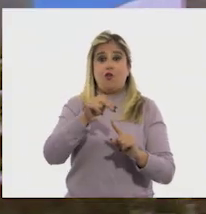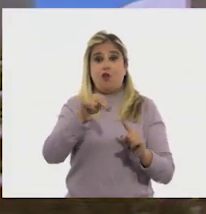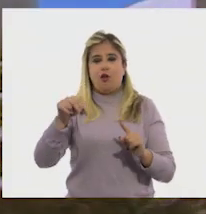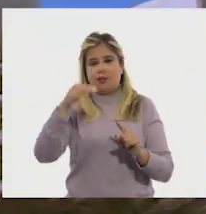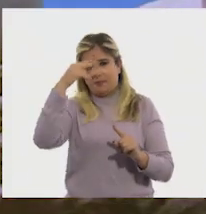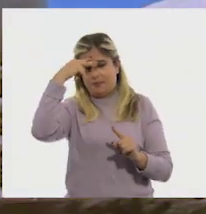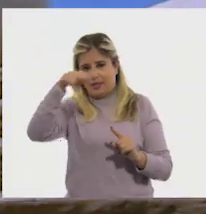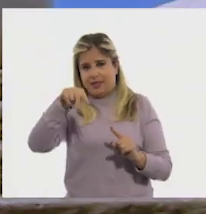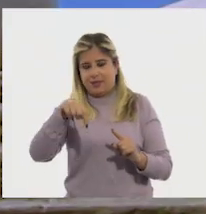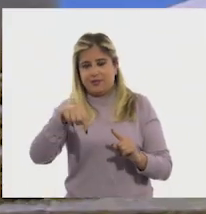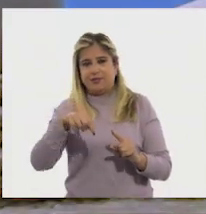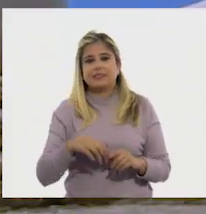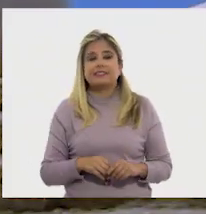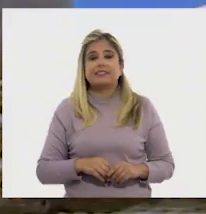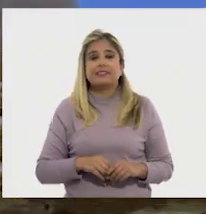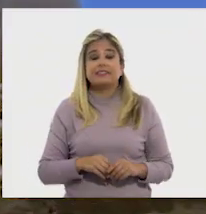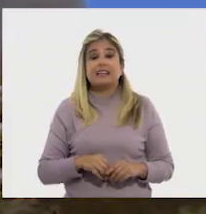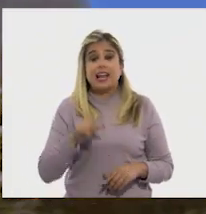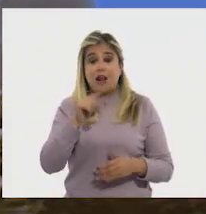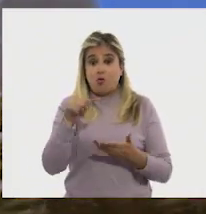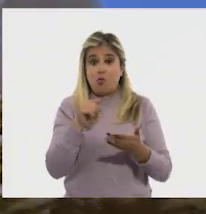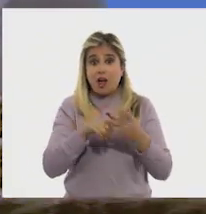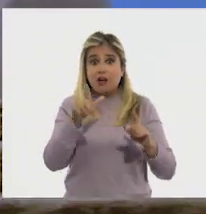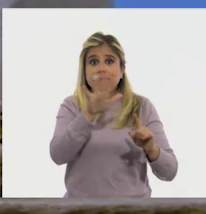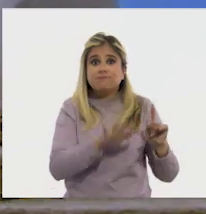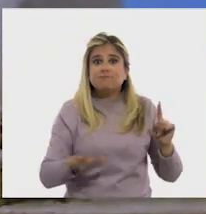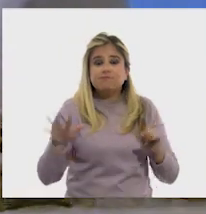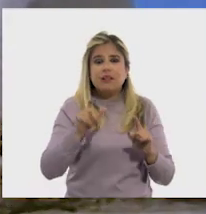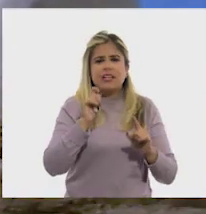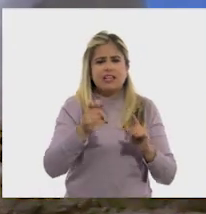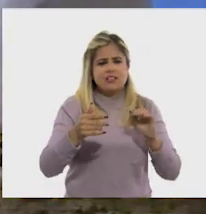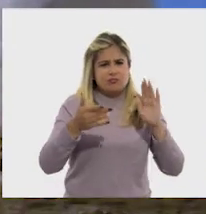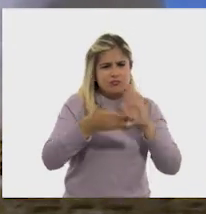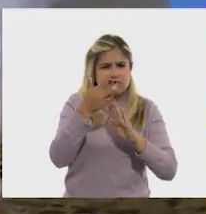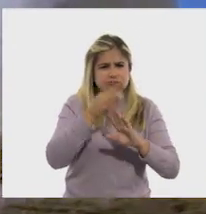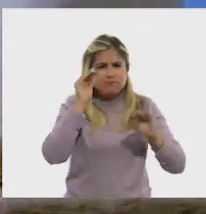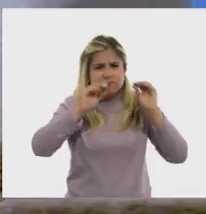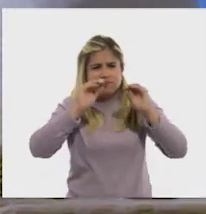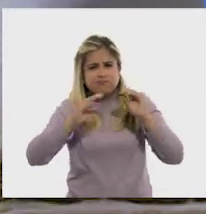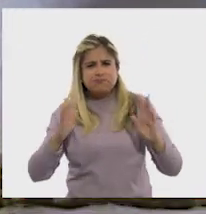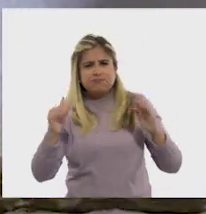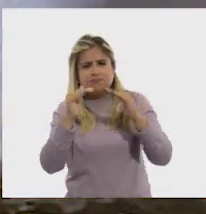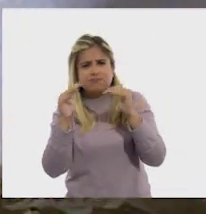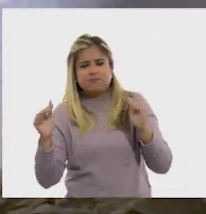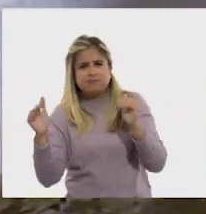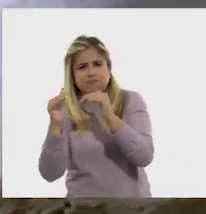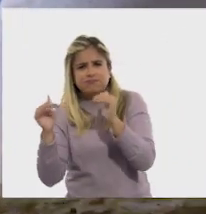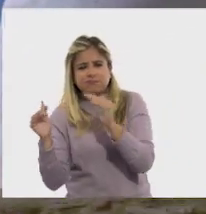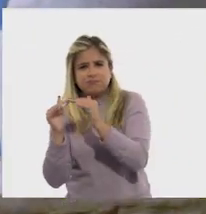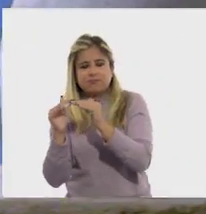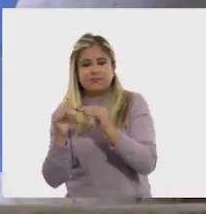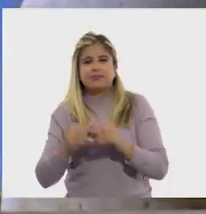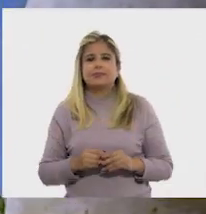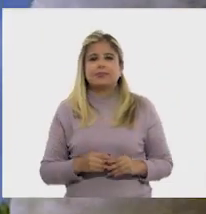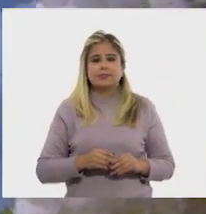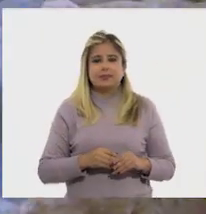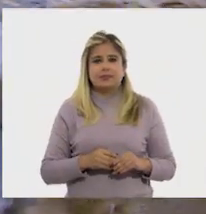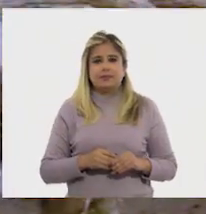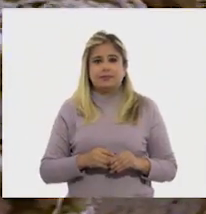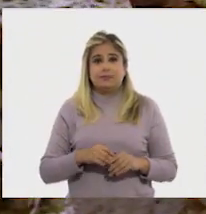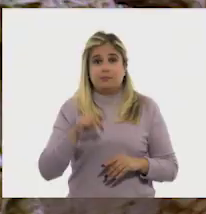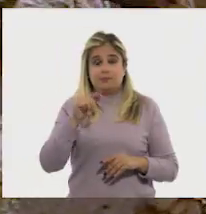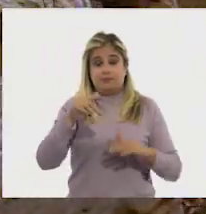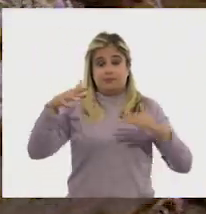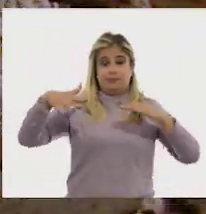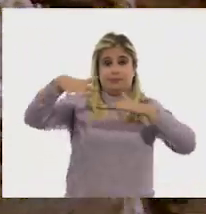México. En este lugar, la construcción principal es una galería algo hundida. El